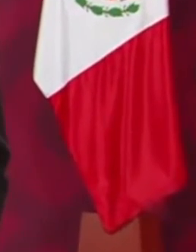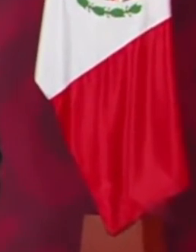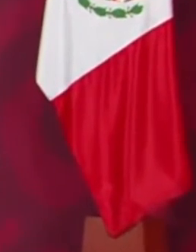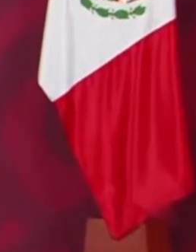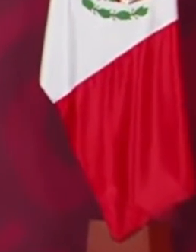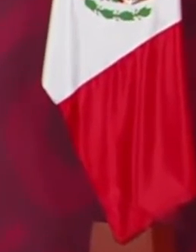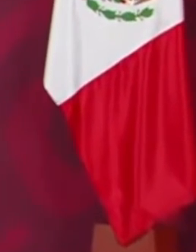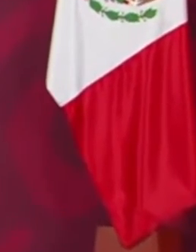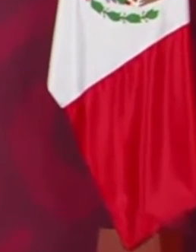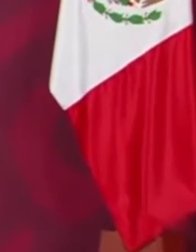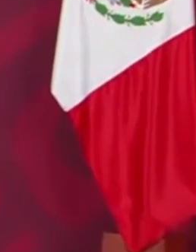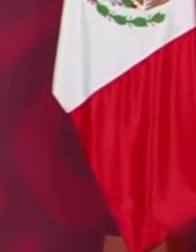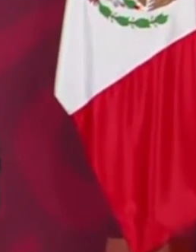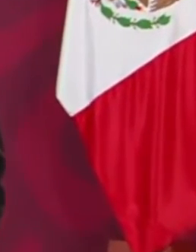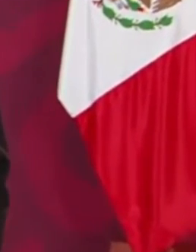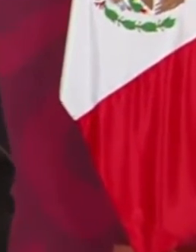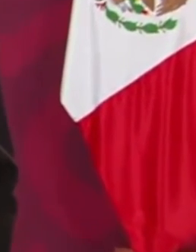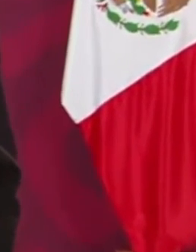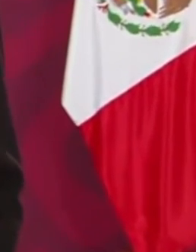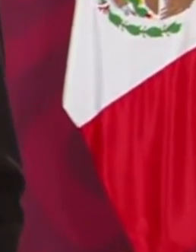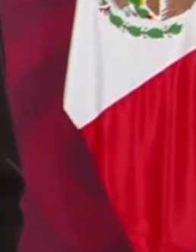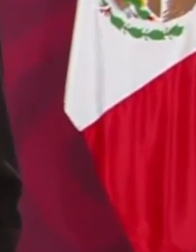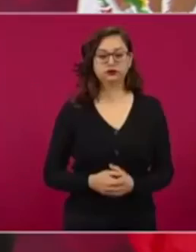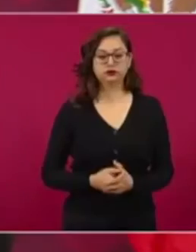Román Meyer con un equipo